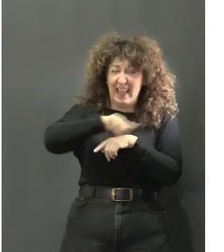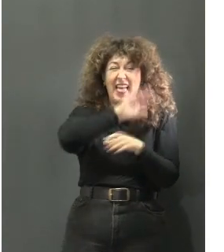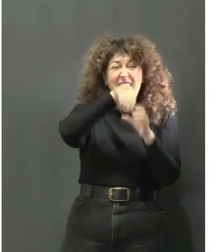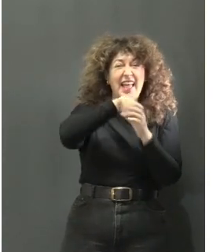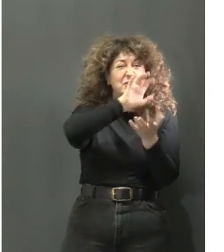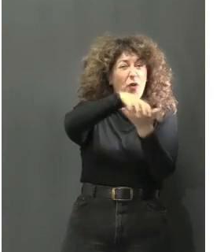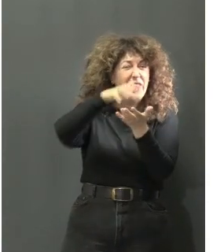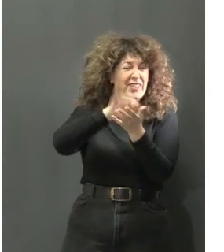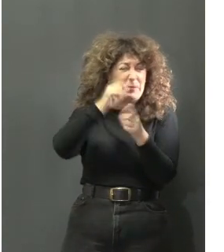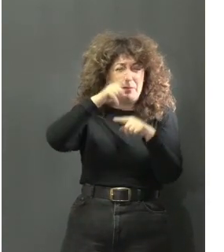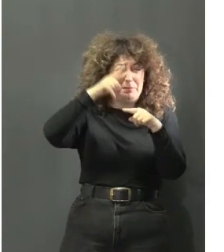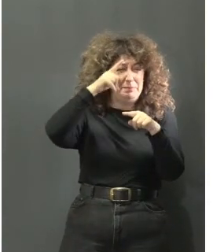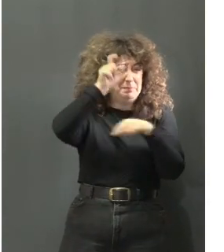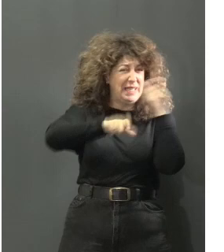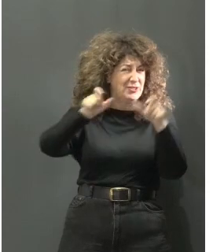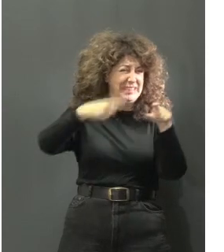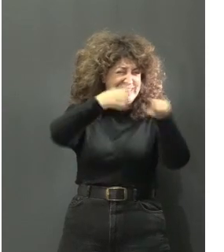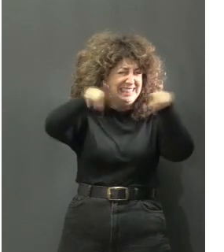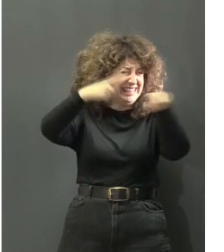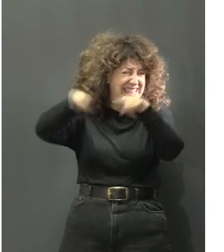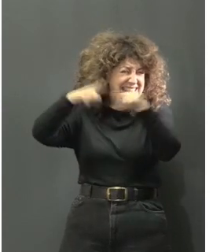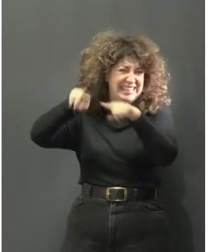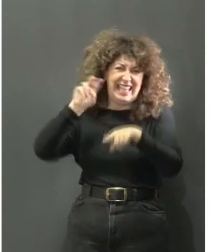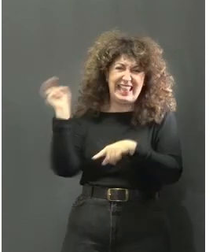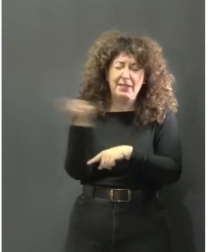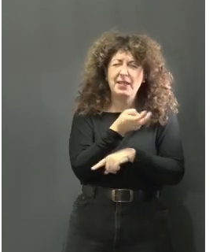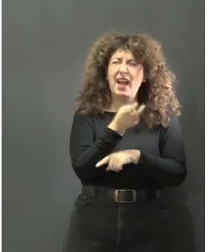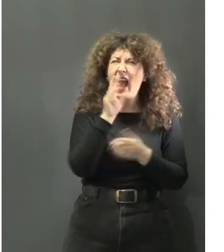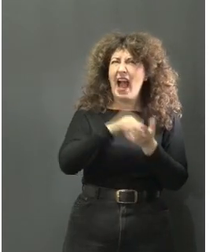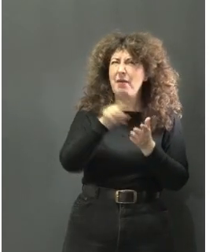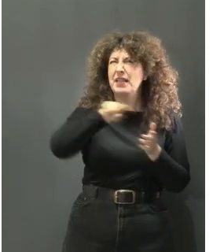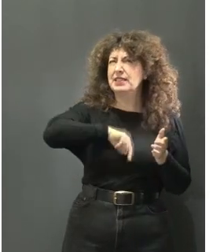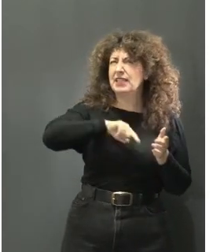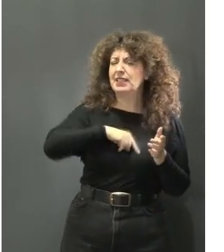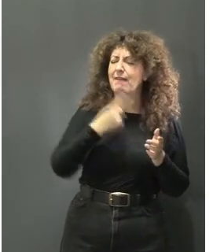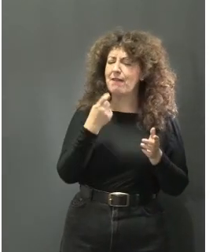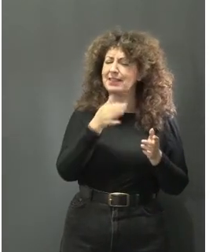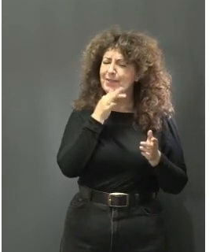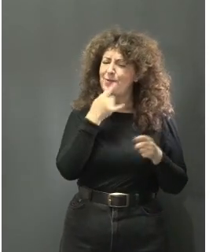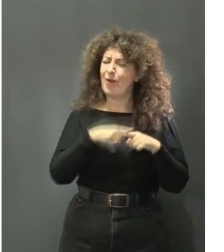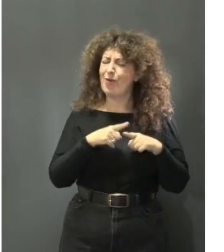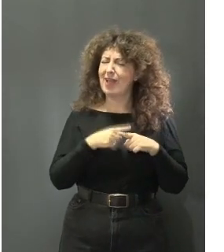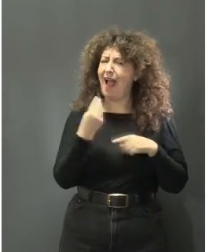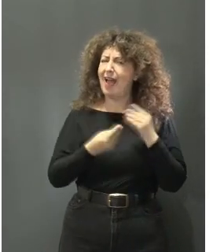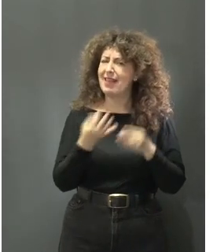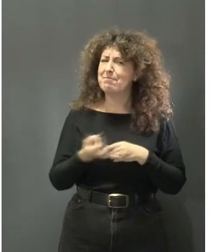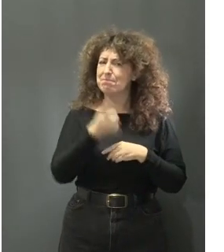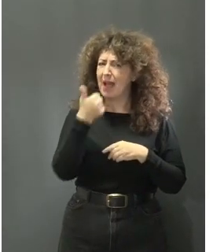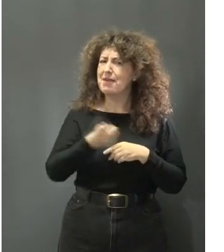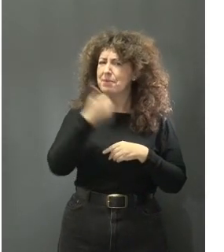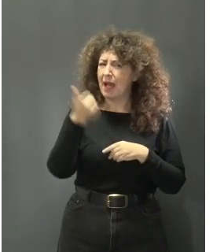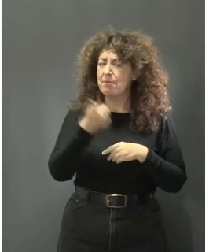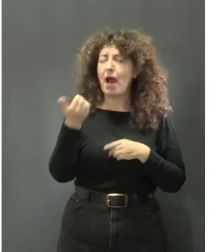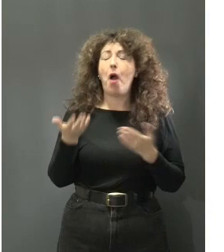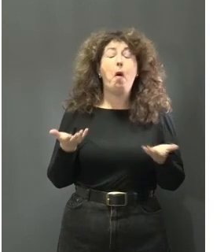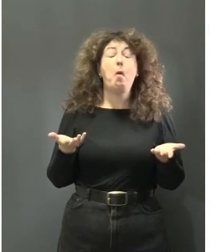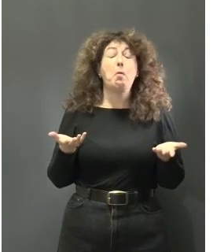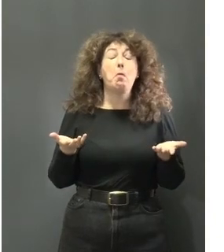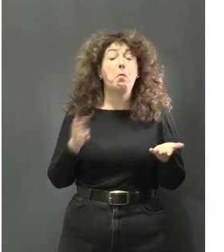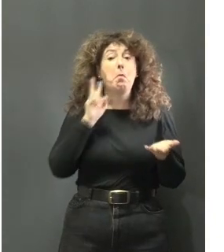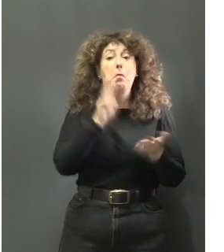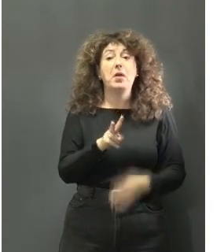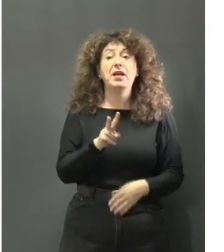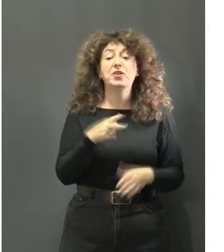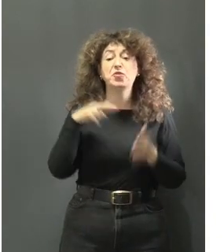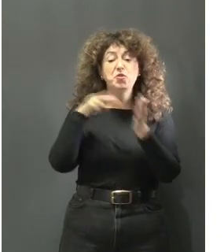centro. Entonces, a veces siempre os queda la sensación de me queda algo por hacer, o debería validar